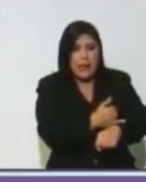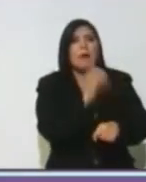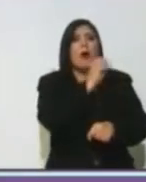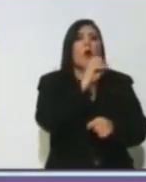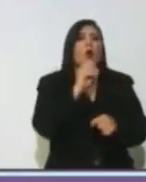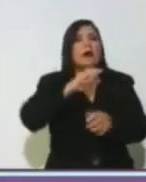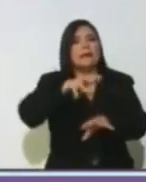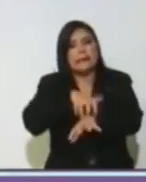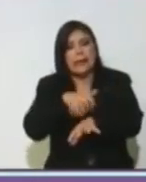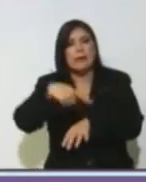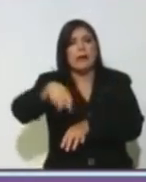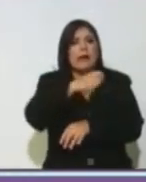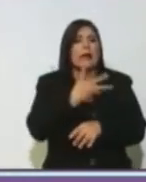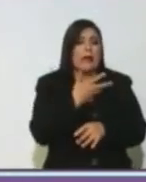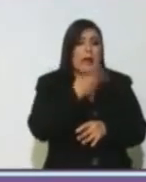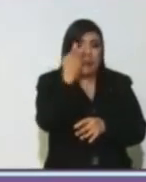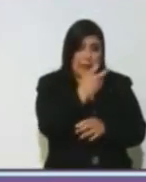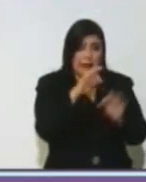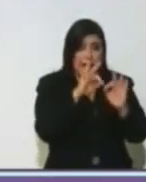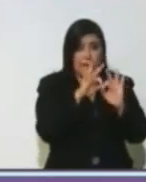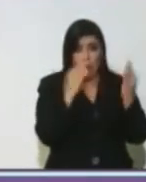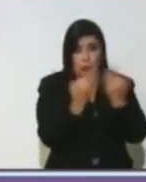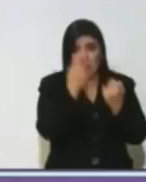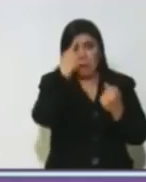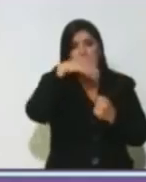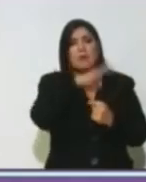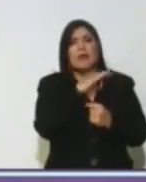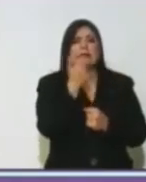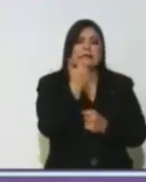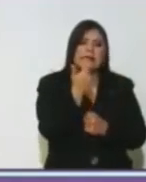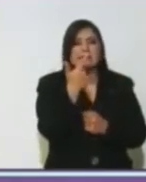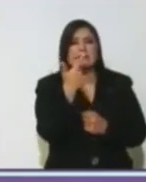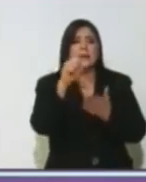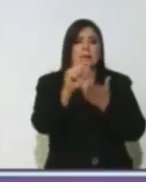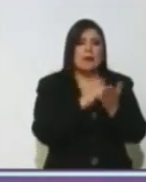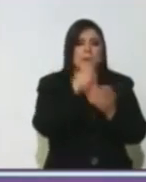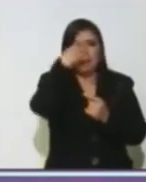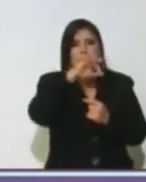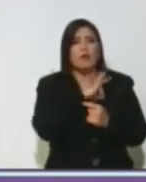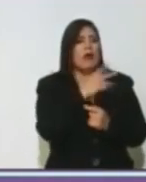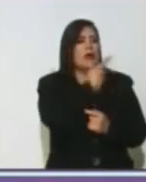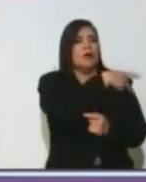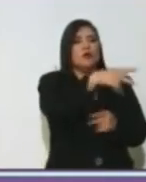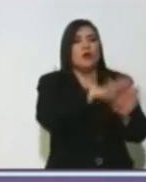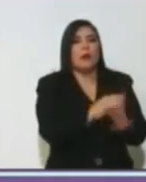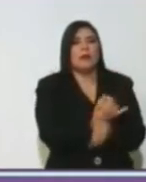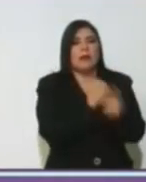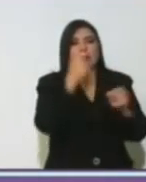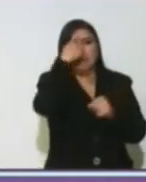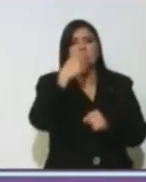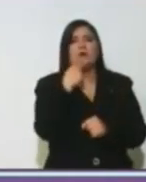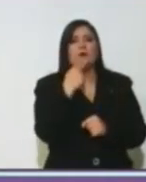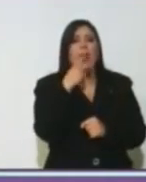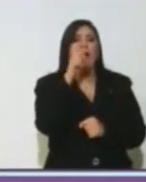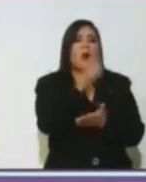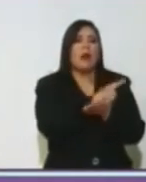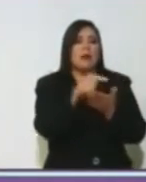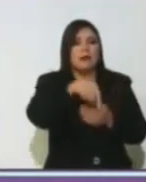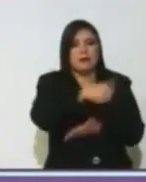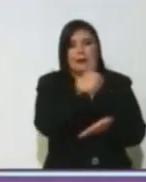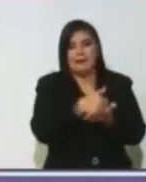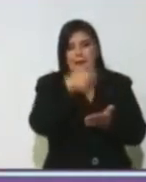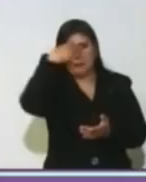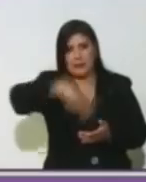tlalpan es un sistema que permite durante seis o siete meses del año tener autonomía en el uso del agua potable en la ciudad de